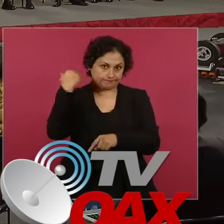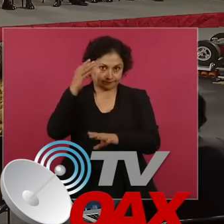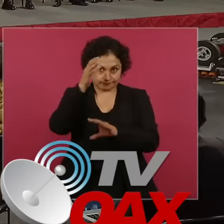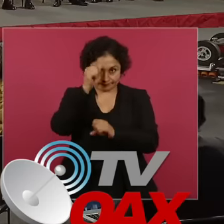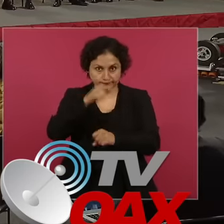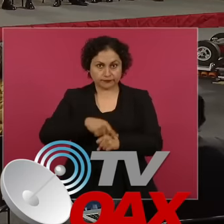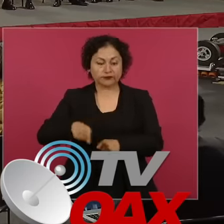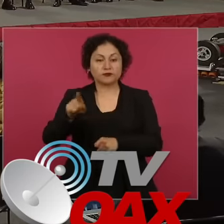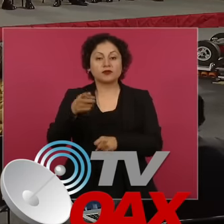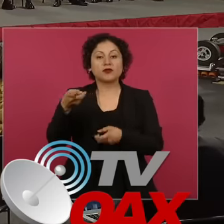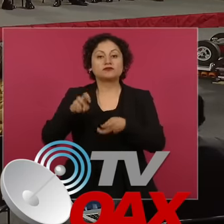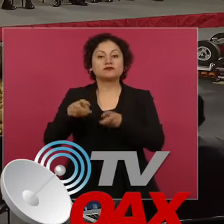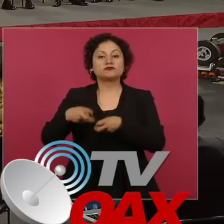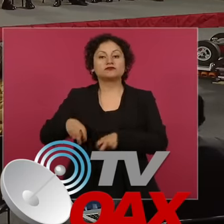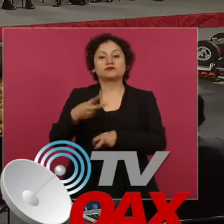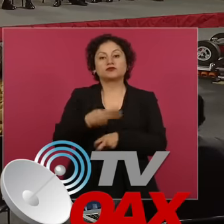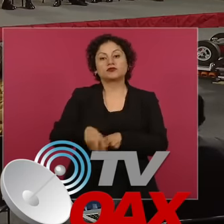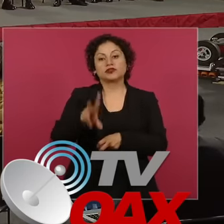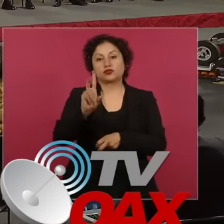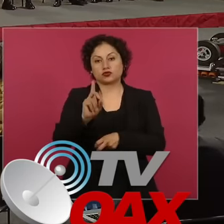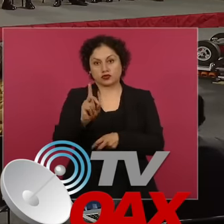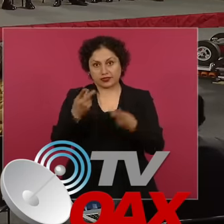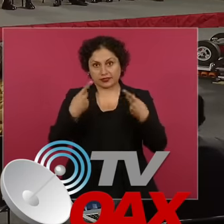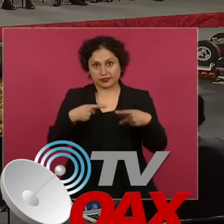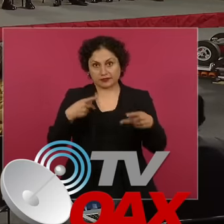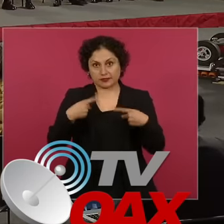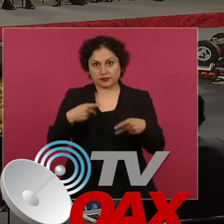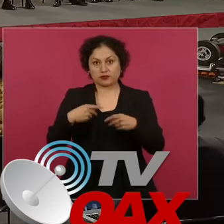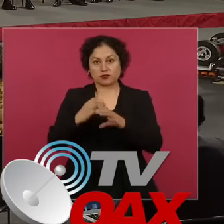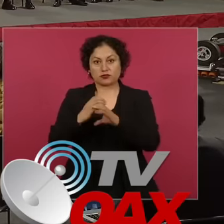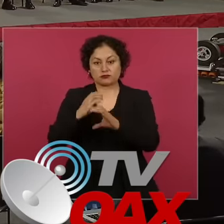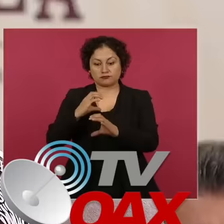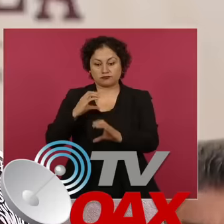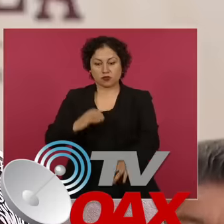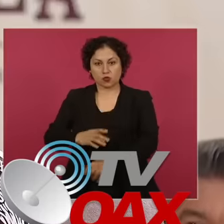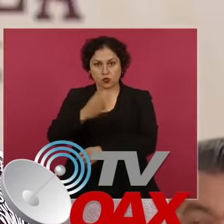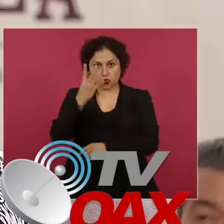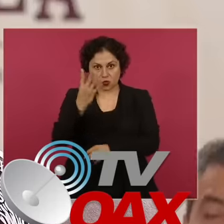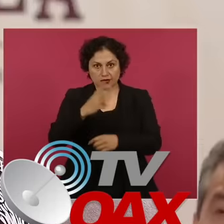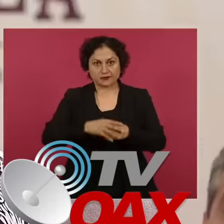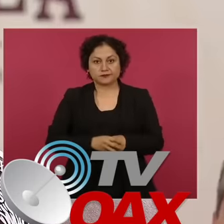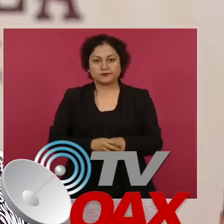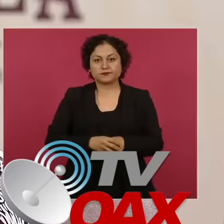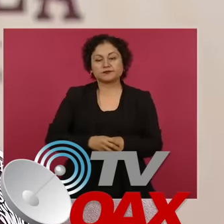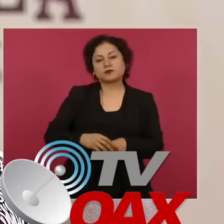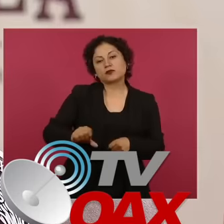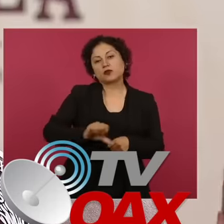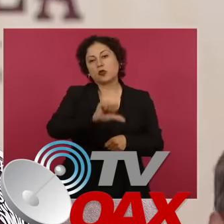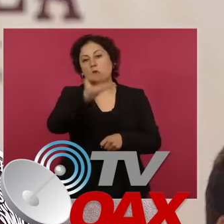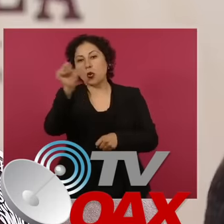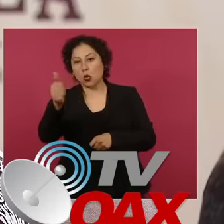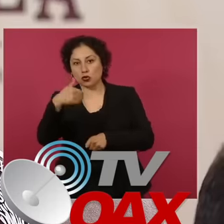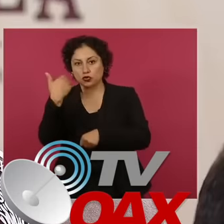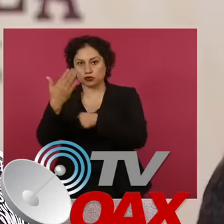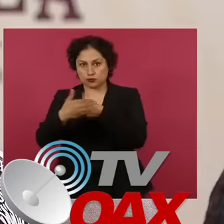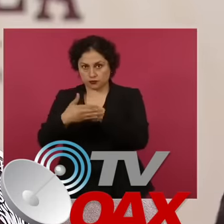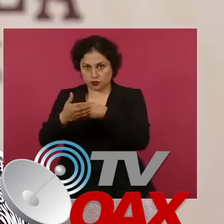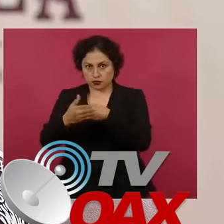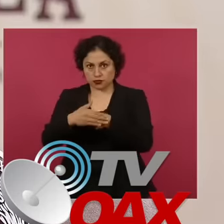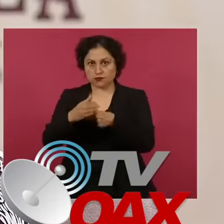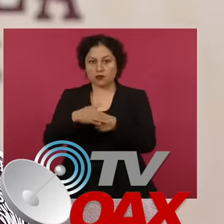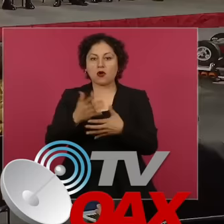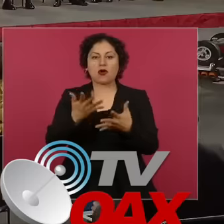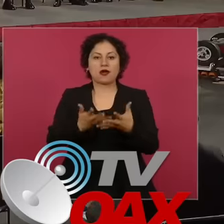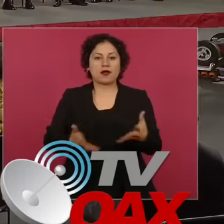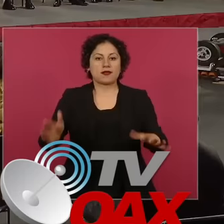para 230 pasajeros en su configuración para 4 coches. Después habrán otros trenes que tienen 7 coches,